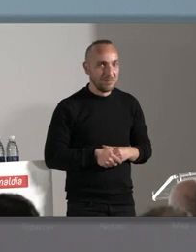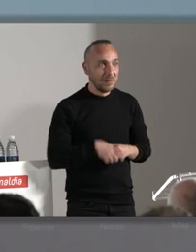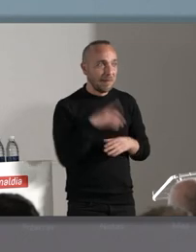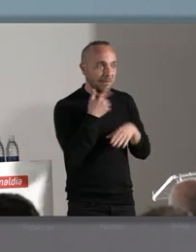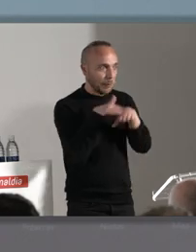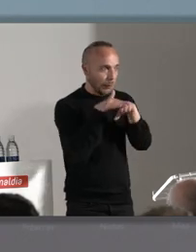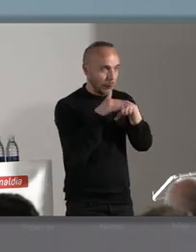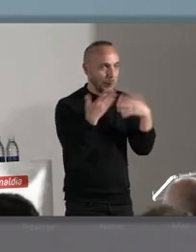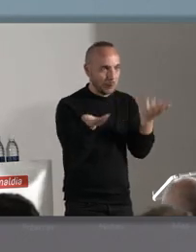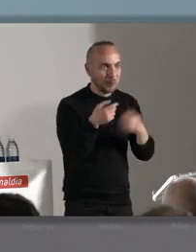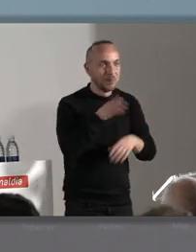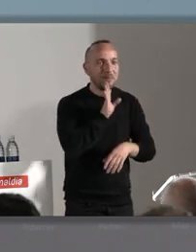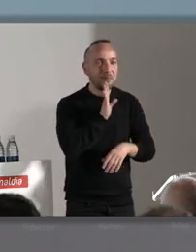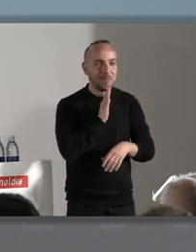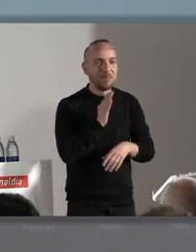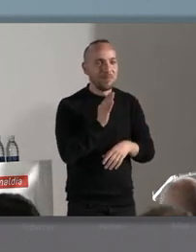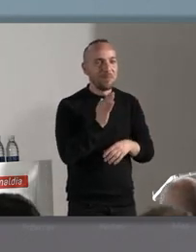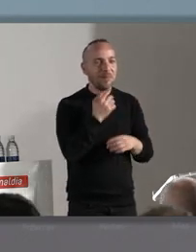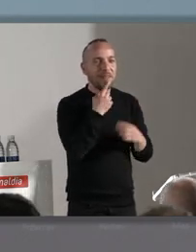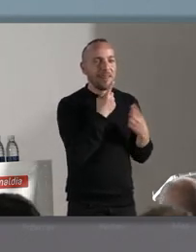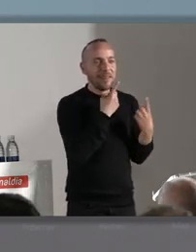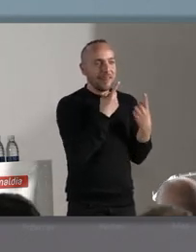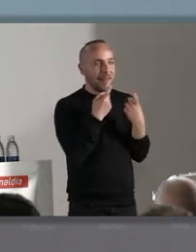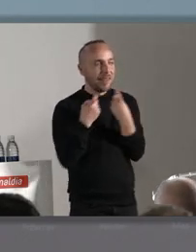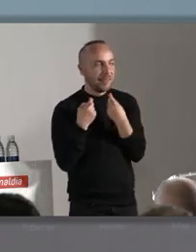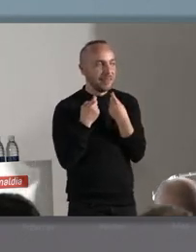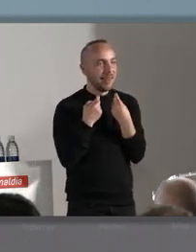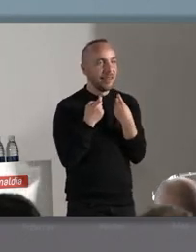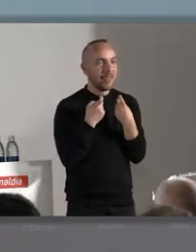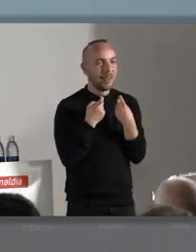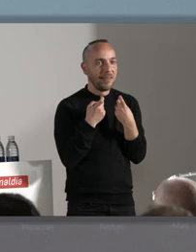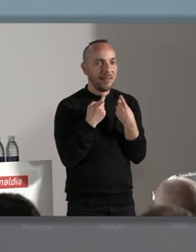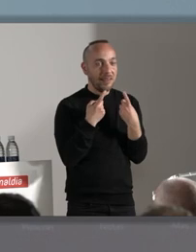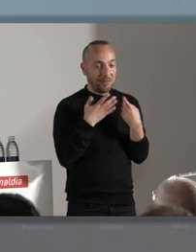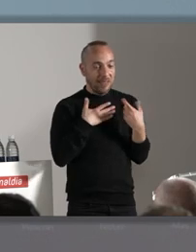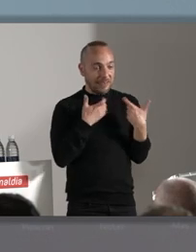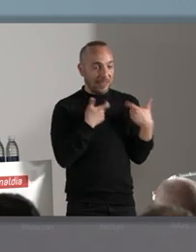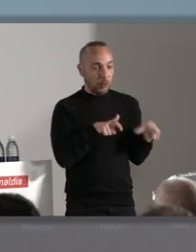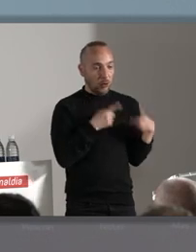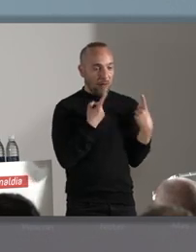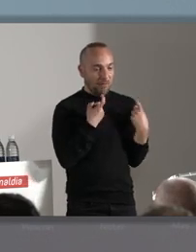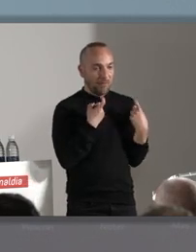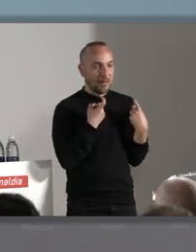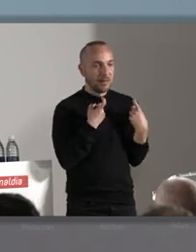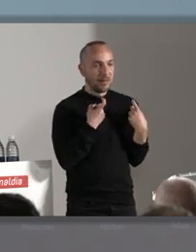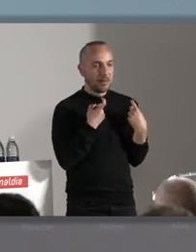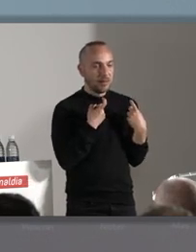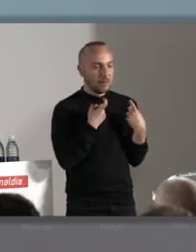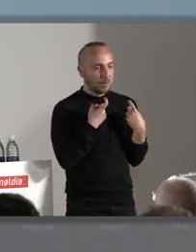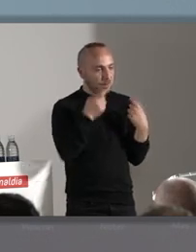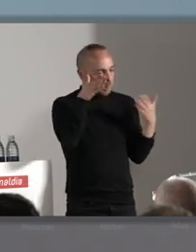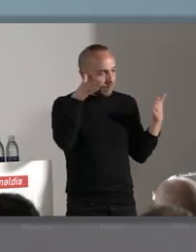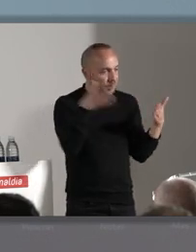Disculpad. Pues como decía, digamos, la necesidad, digamos, de que el sector trabaje temas como el